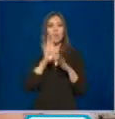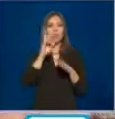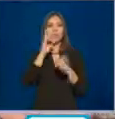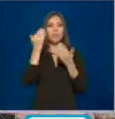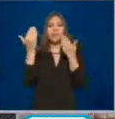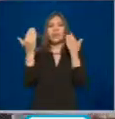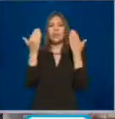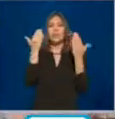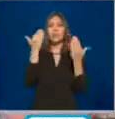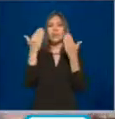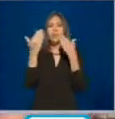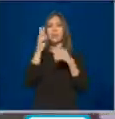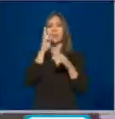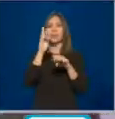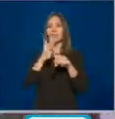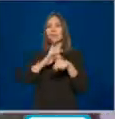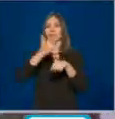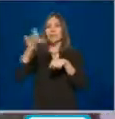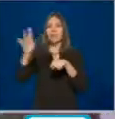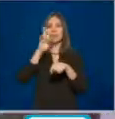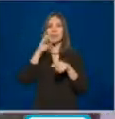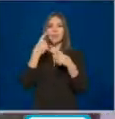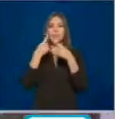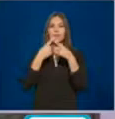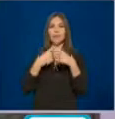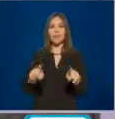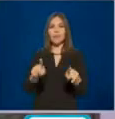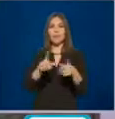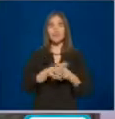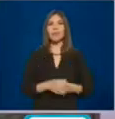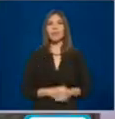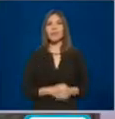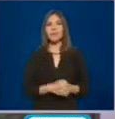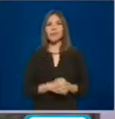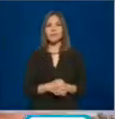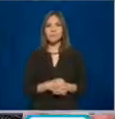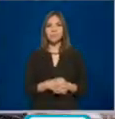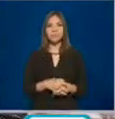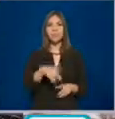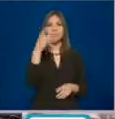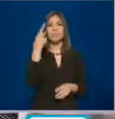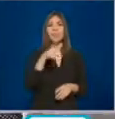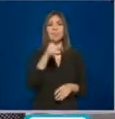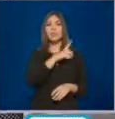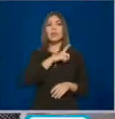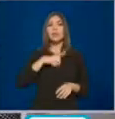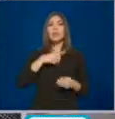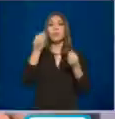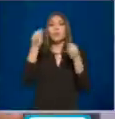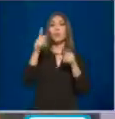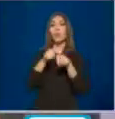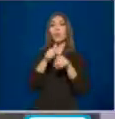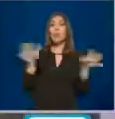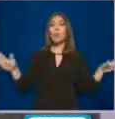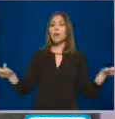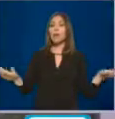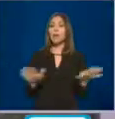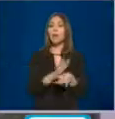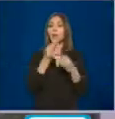reflejos que te dan como vibras distinto. Ay, lo voy a probar. Exacto, Sí. pero no tienes que cambiar mucho porque al final del